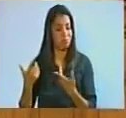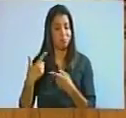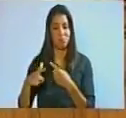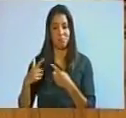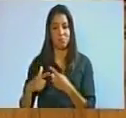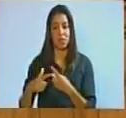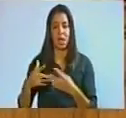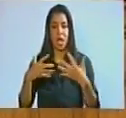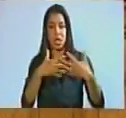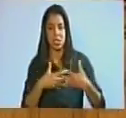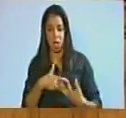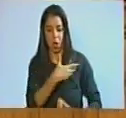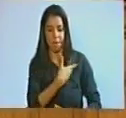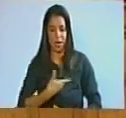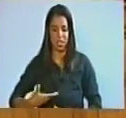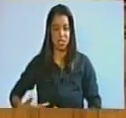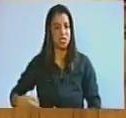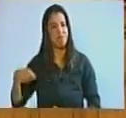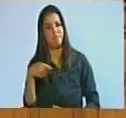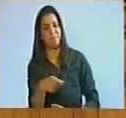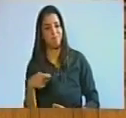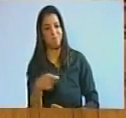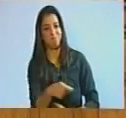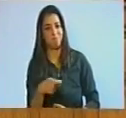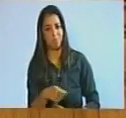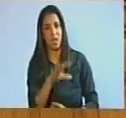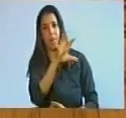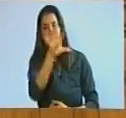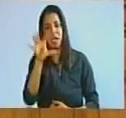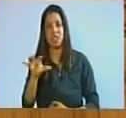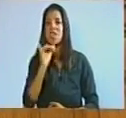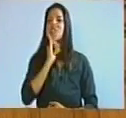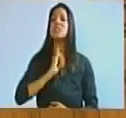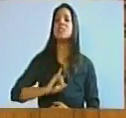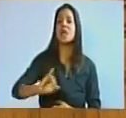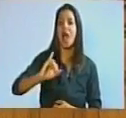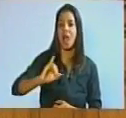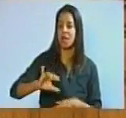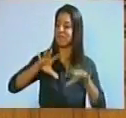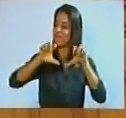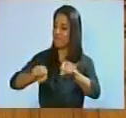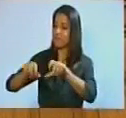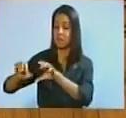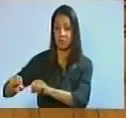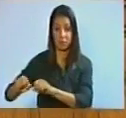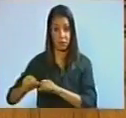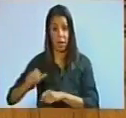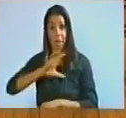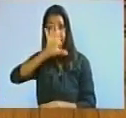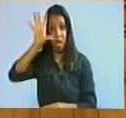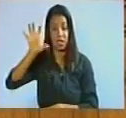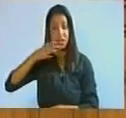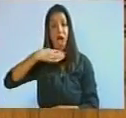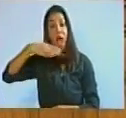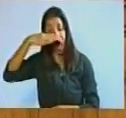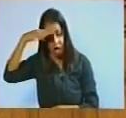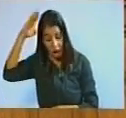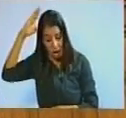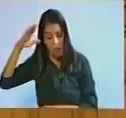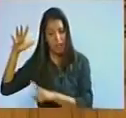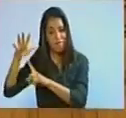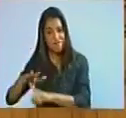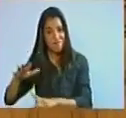una política injerencista, intervencionista, armada de Israel contra los pueblos árabes en el Medio Oriente. Estamos en un